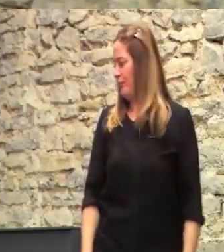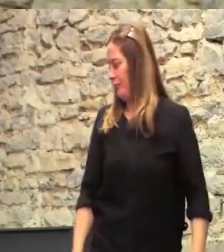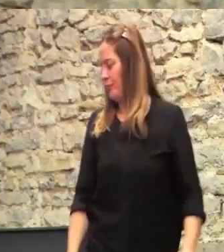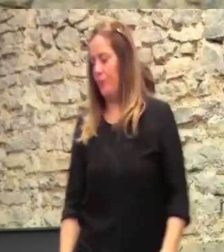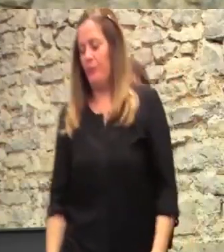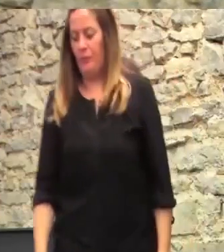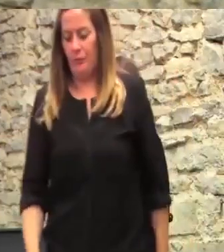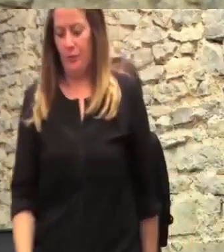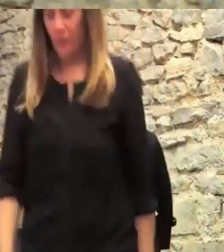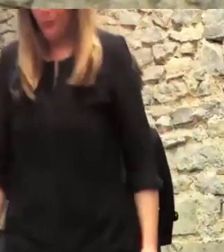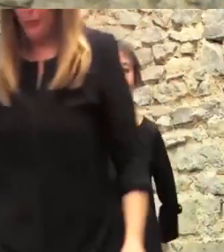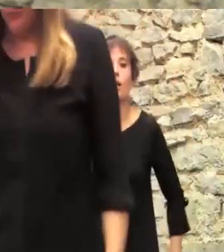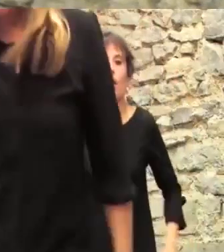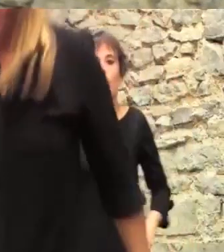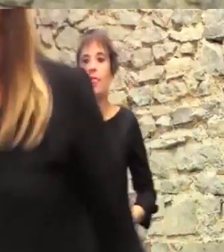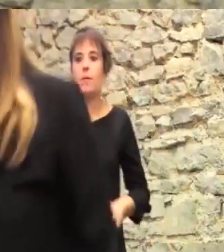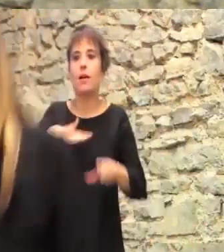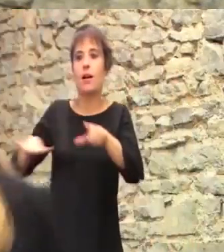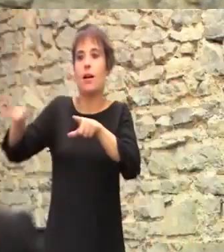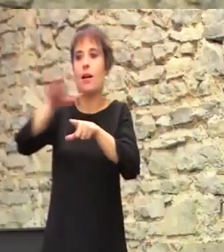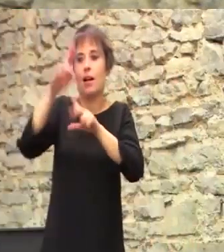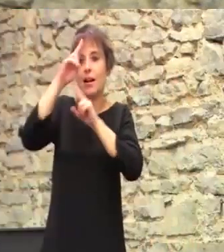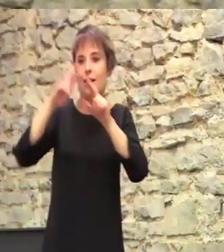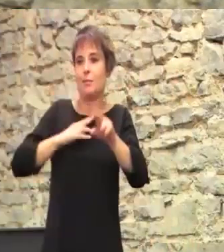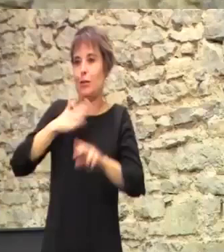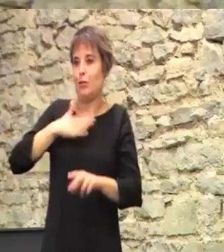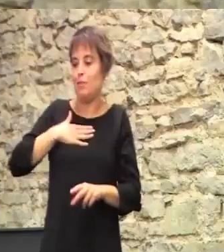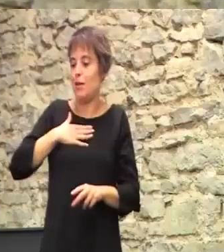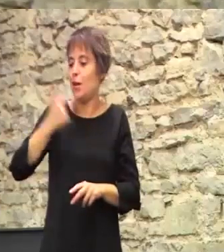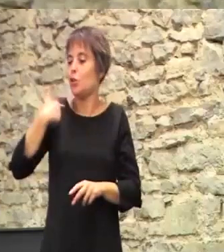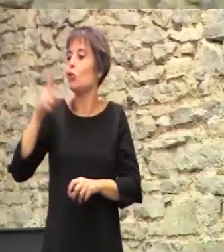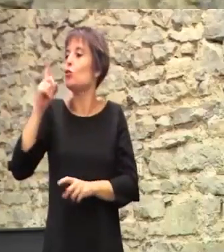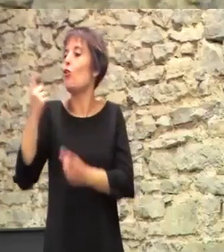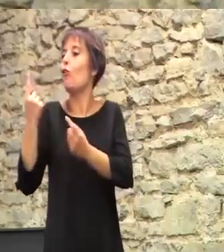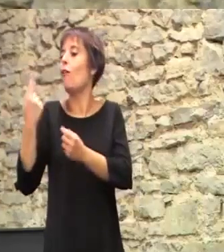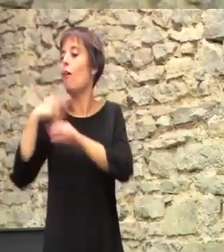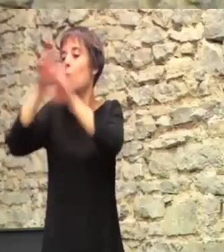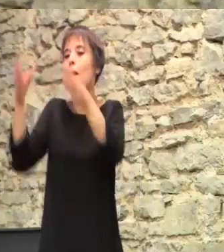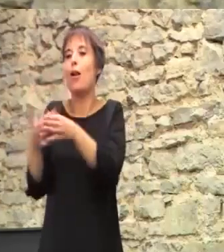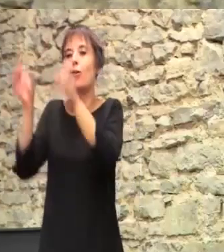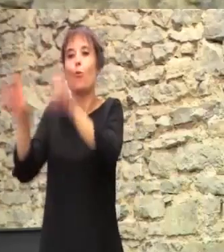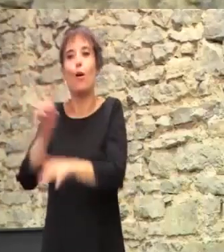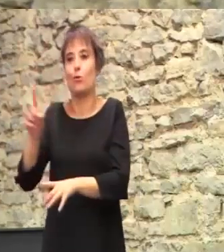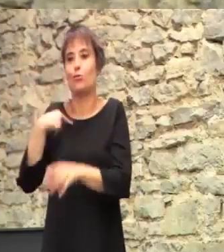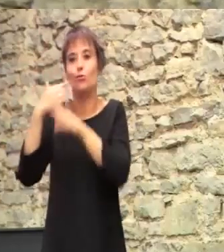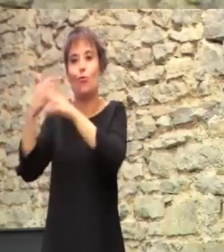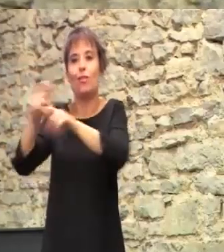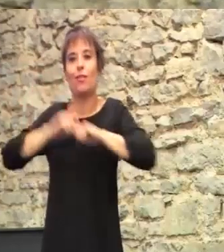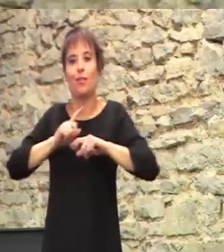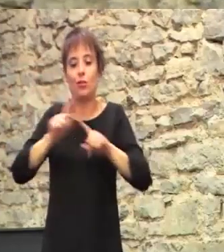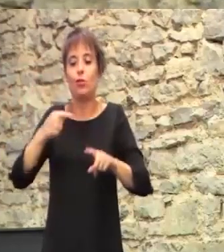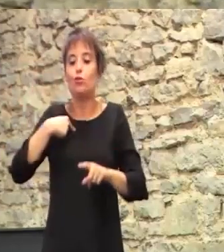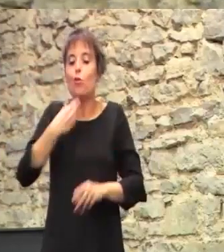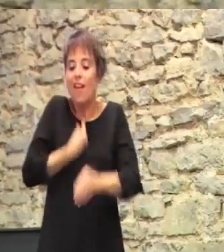respetar mis tiempos y espacios no estoy para habilitar el juego de las demás y nada más eso no me es suficiente porque soy